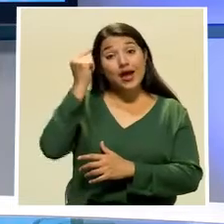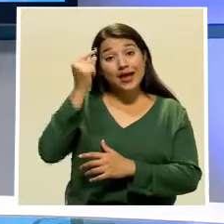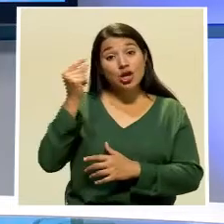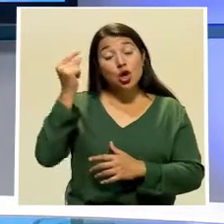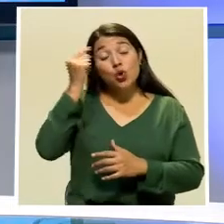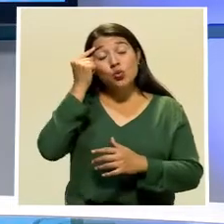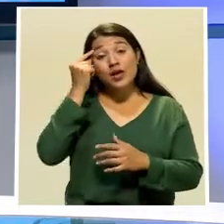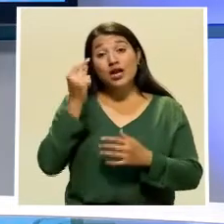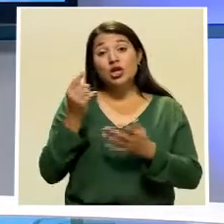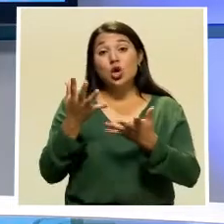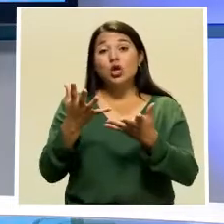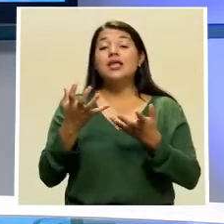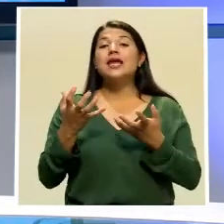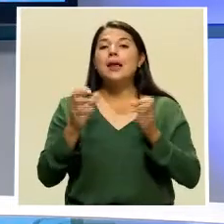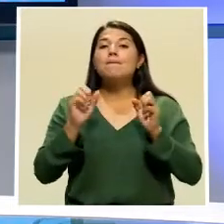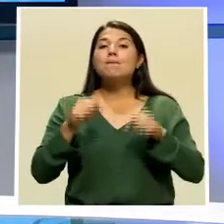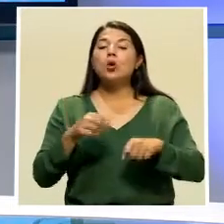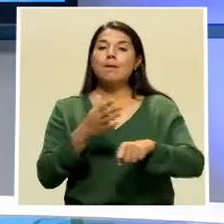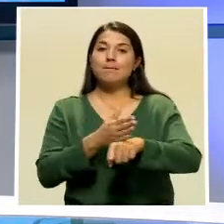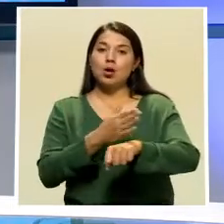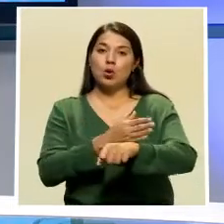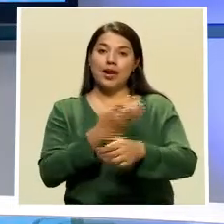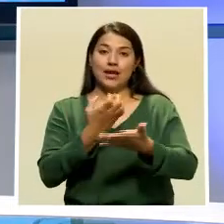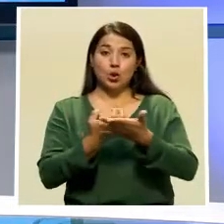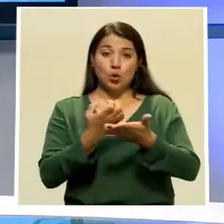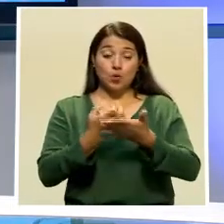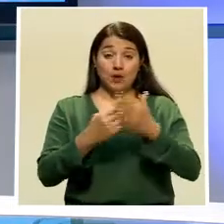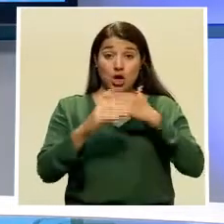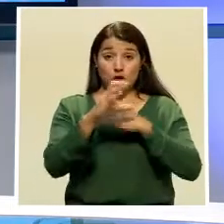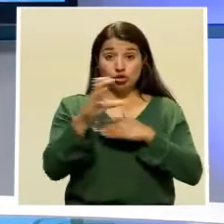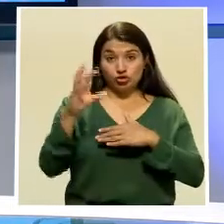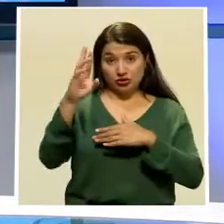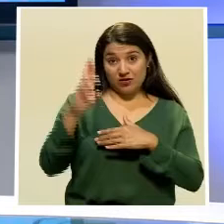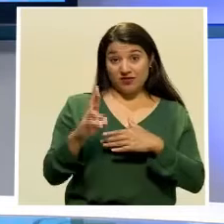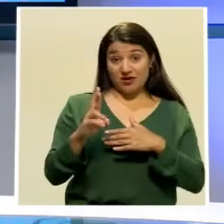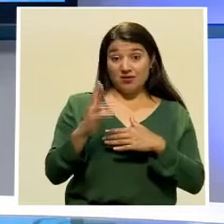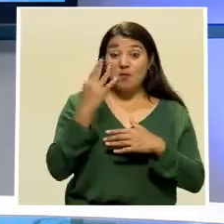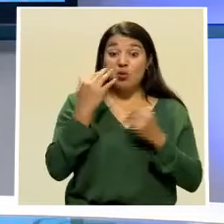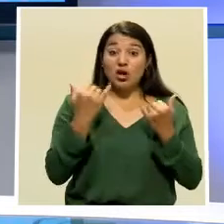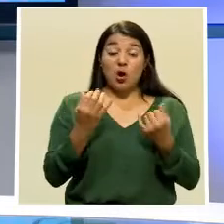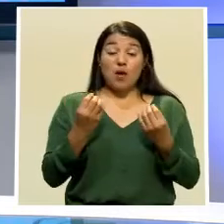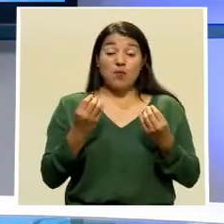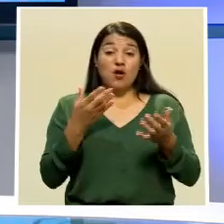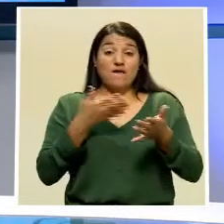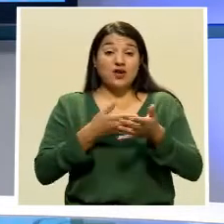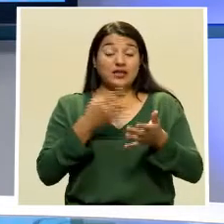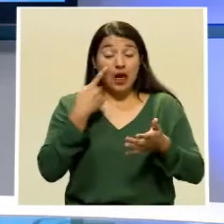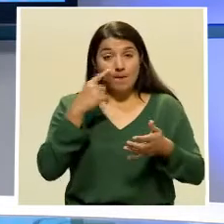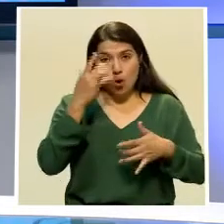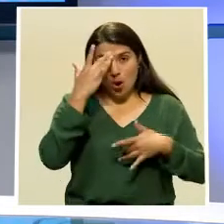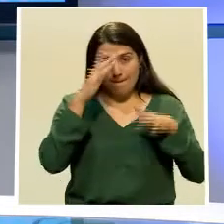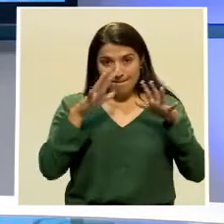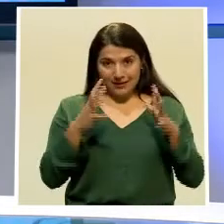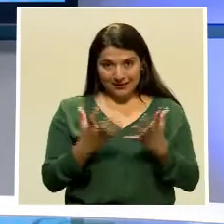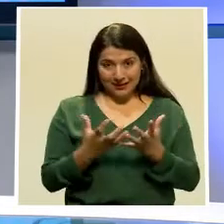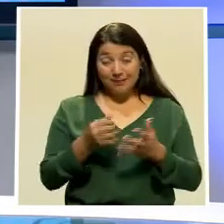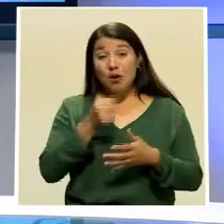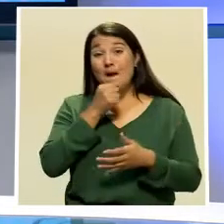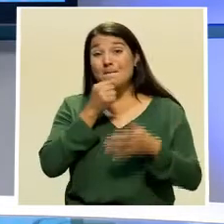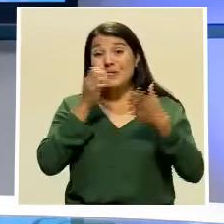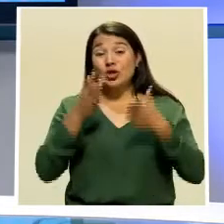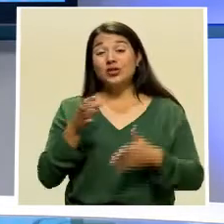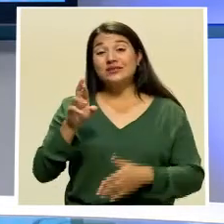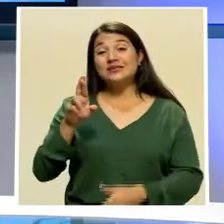busca estabilizar la economía del país fuertemente afectada por la pandemia. La periodista Rita